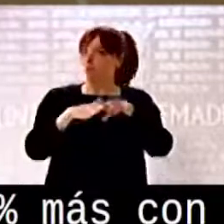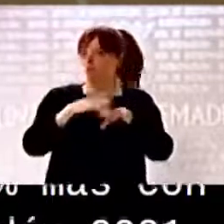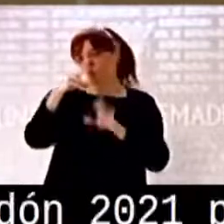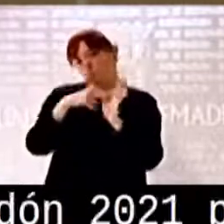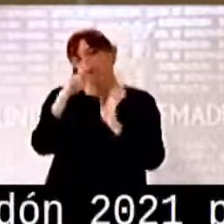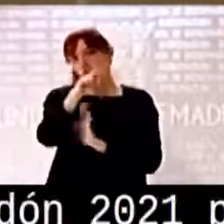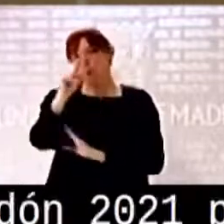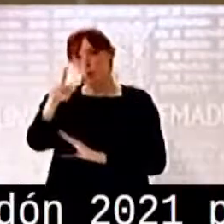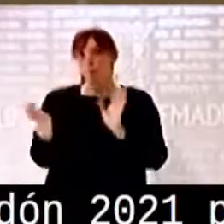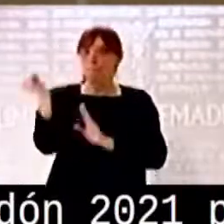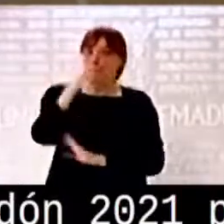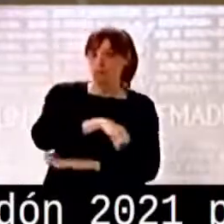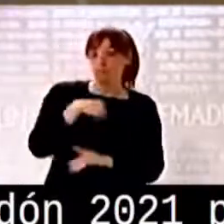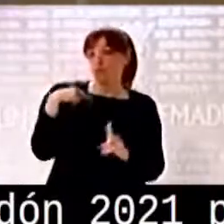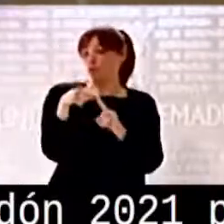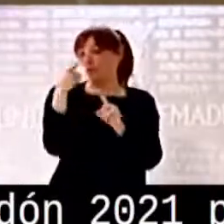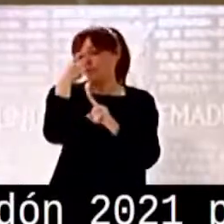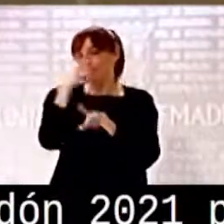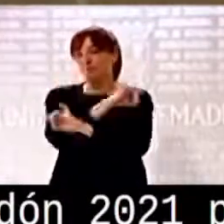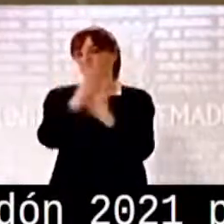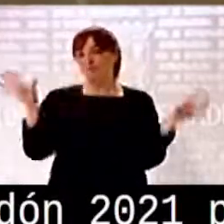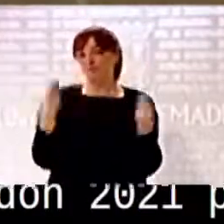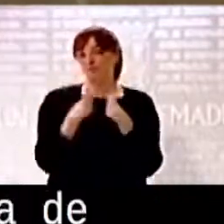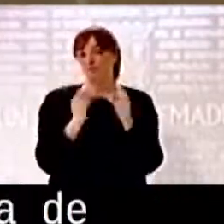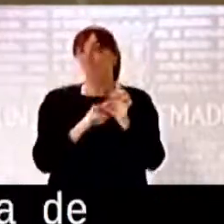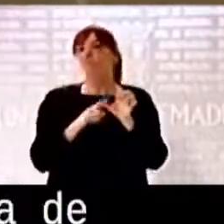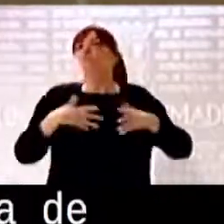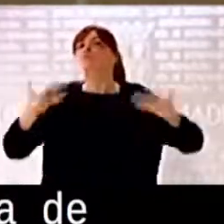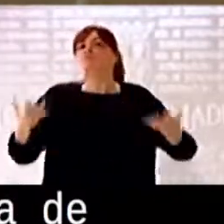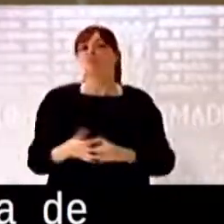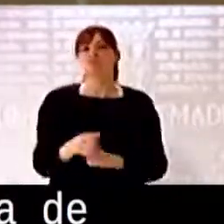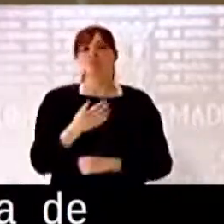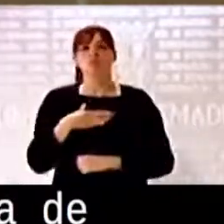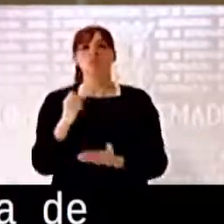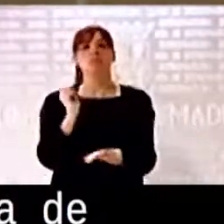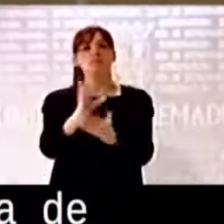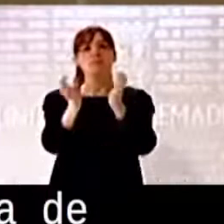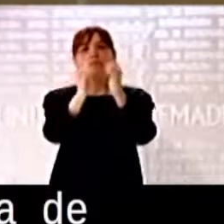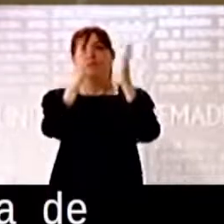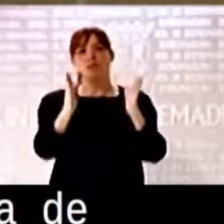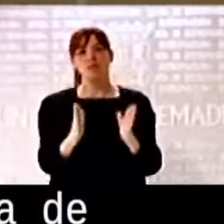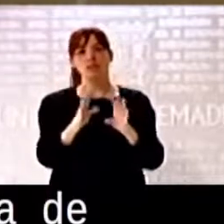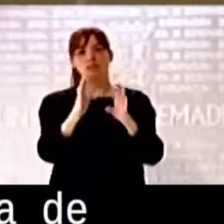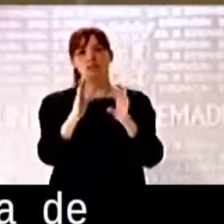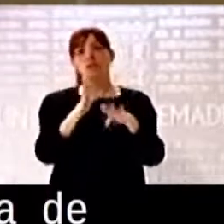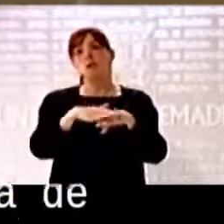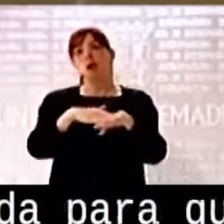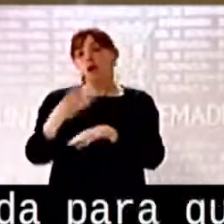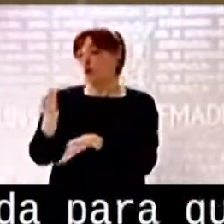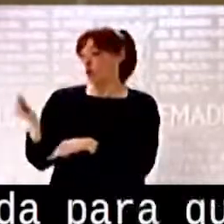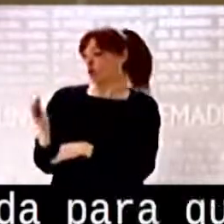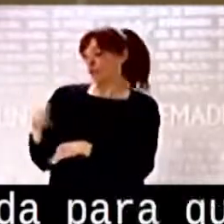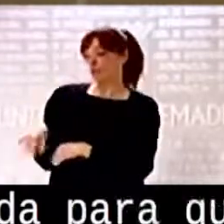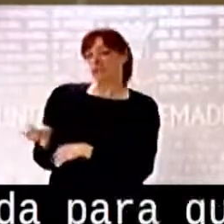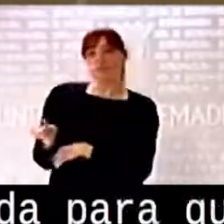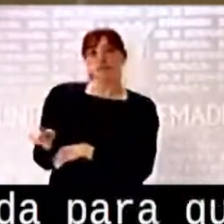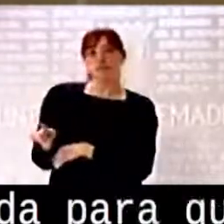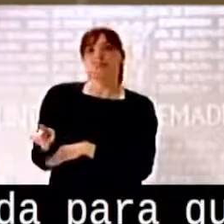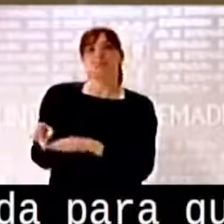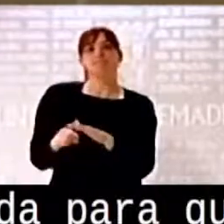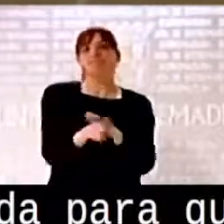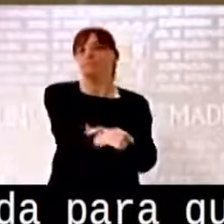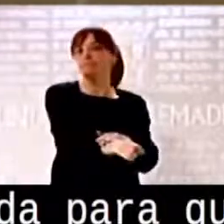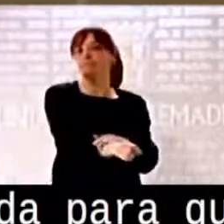Por tanto, un objetivo claro de la Junta de Extremadura es apostar por vivienda para que nuestros jóvenes